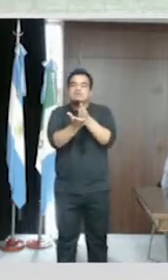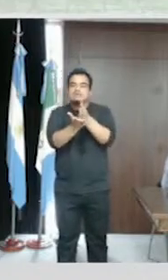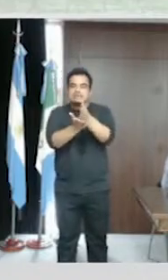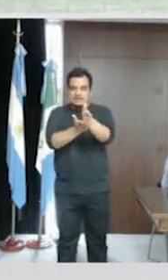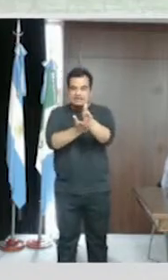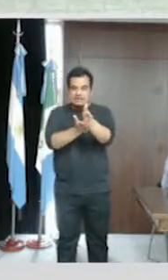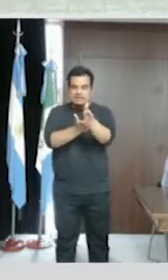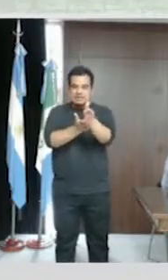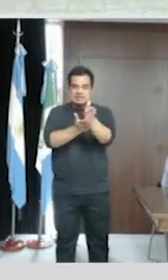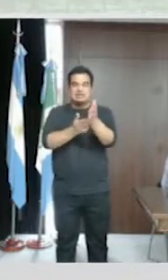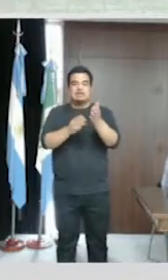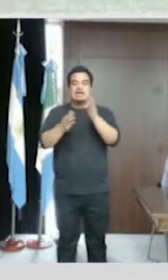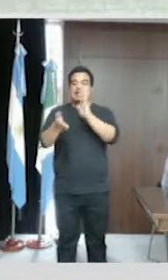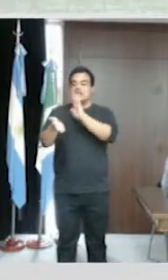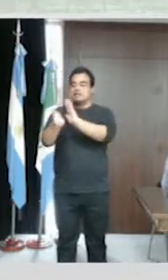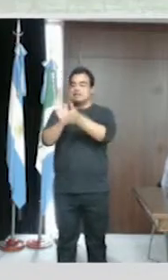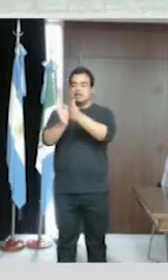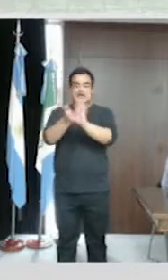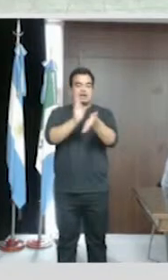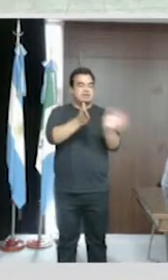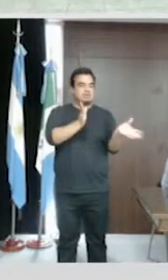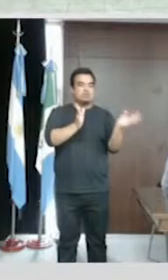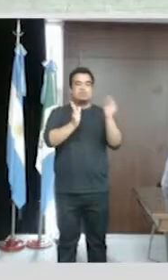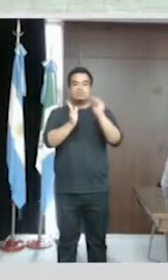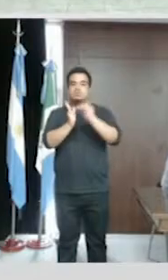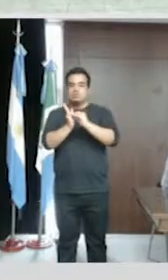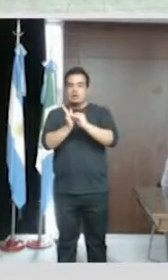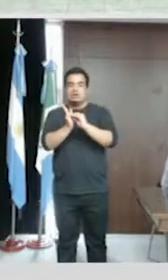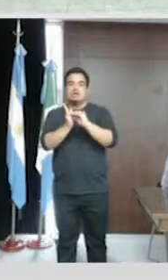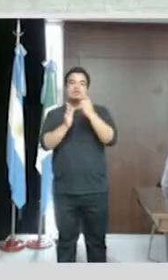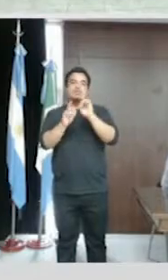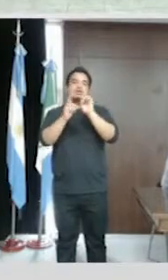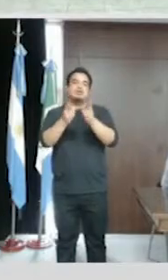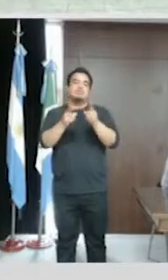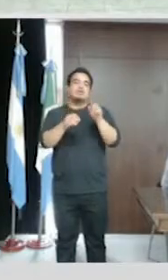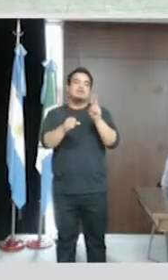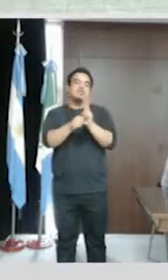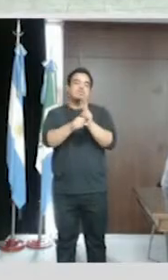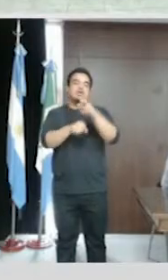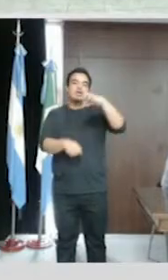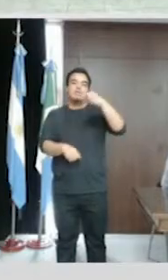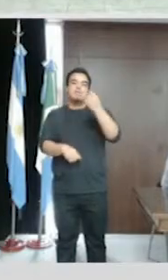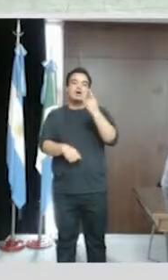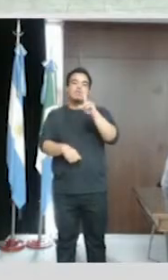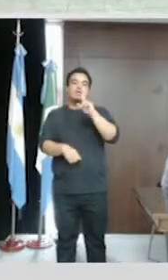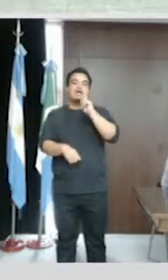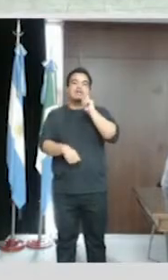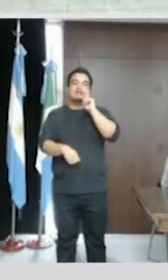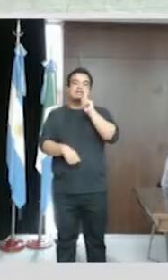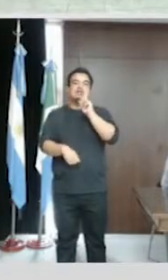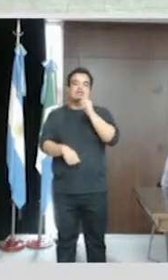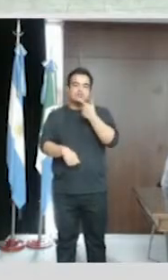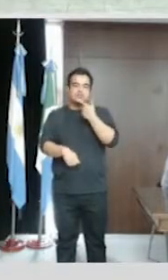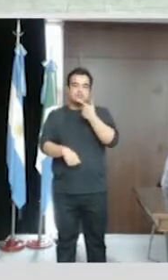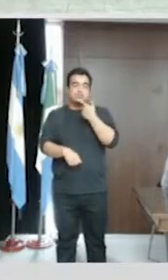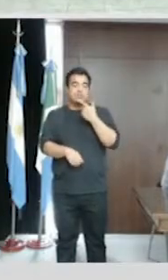complementariedad en los tratamientos específicos de la patología y los cuidados paliativos. Ya Ceci Lisander hablaba de lo